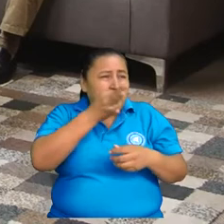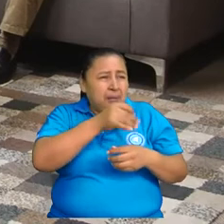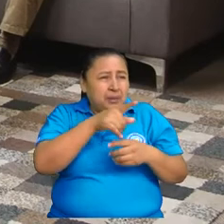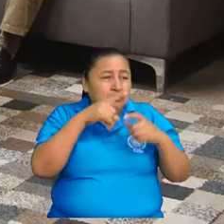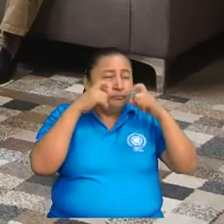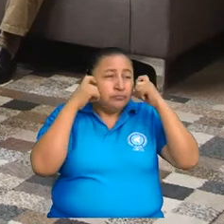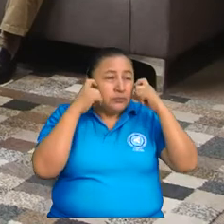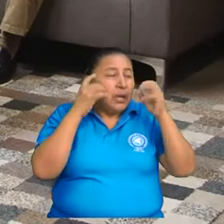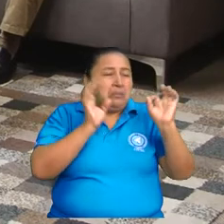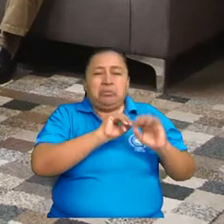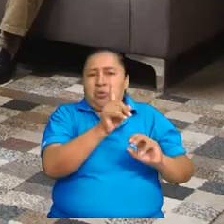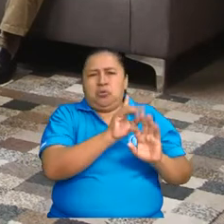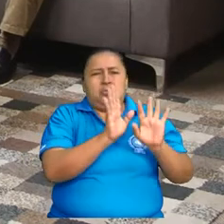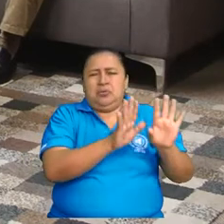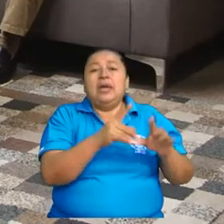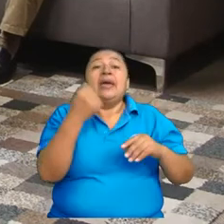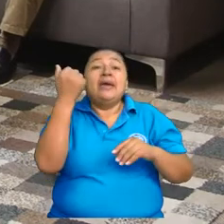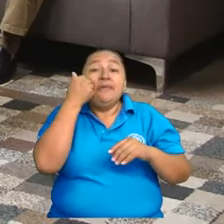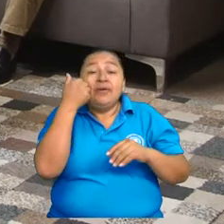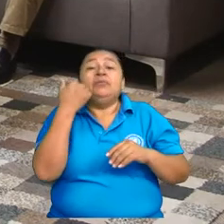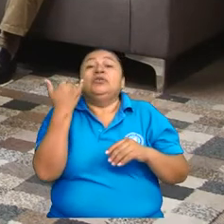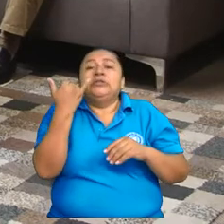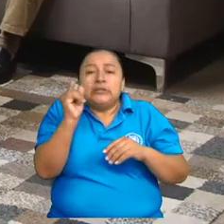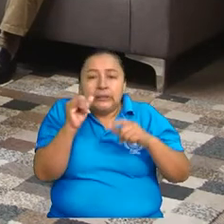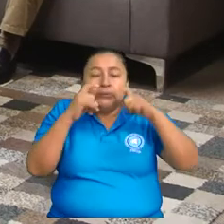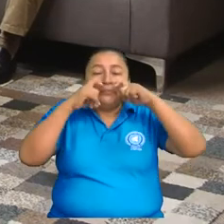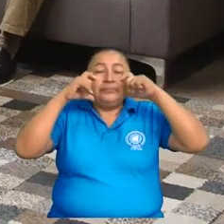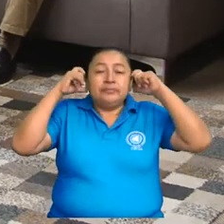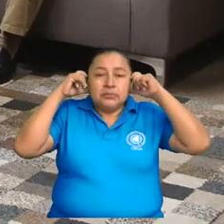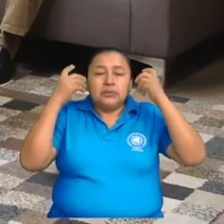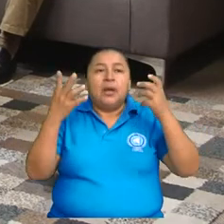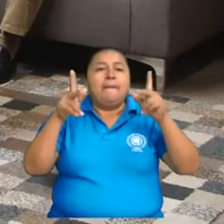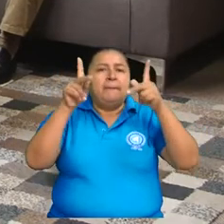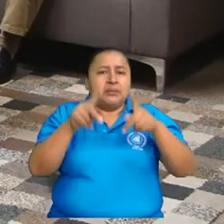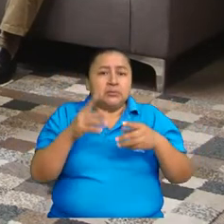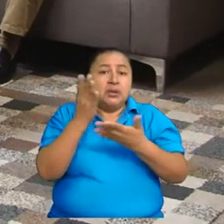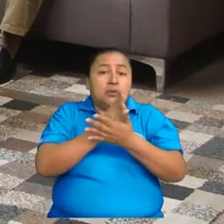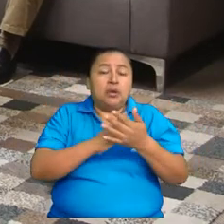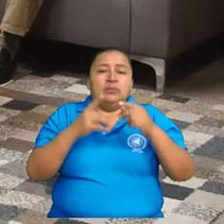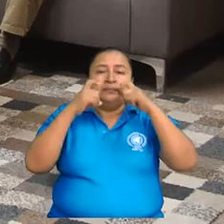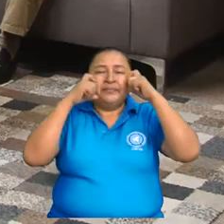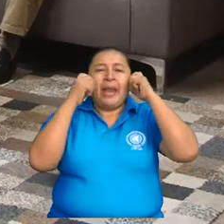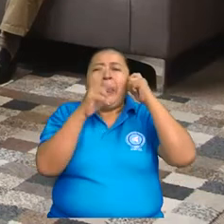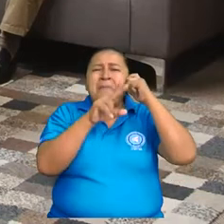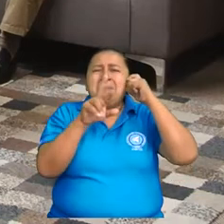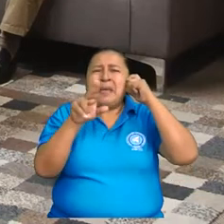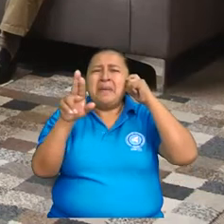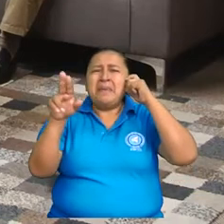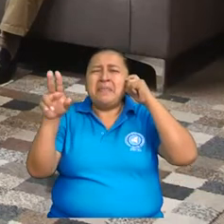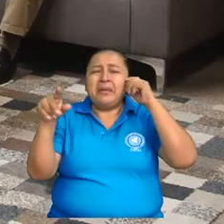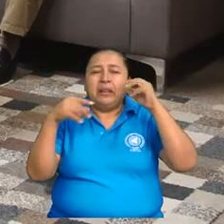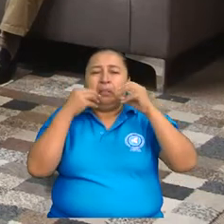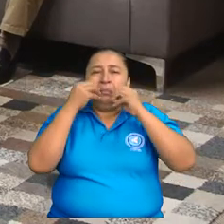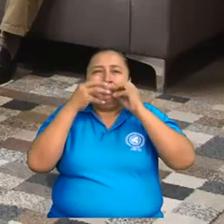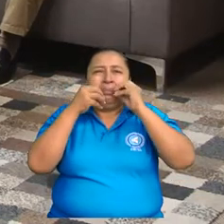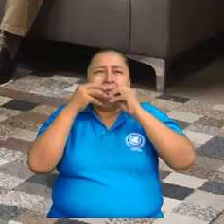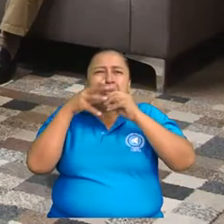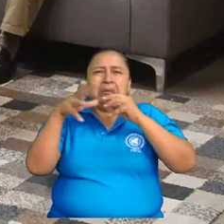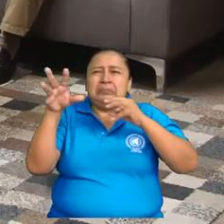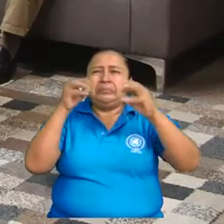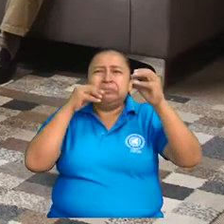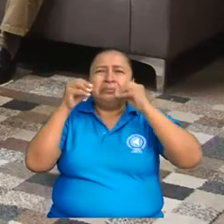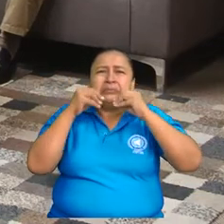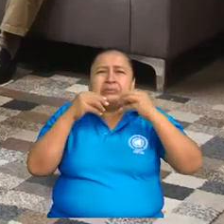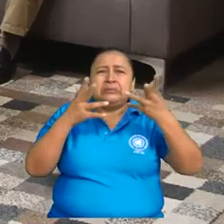veces ustedes ven mucha gente que anda una mascarilla y la anda por varios días y ya anda tantas bacterias y tantos virus y otras